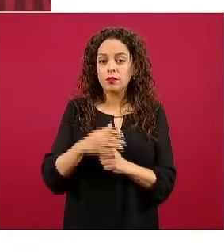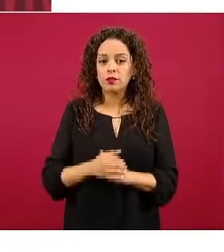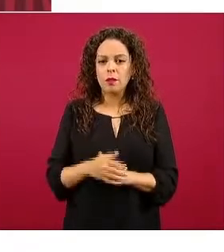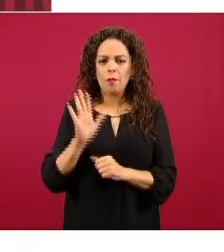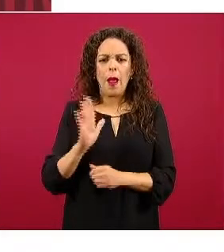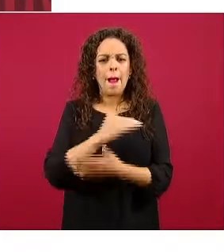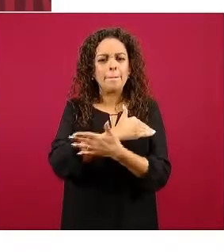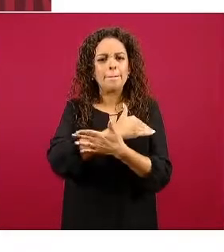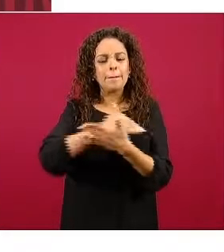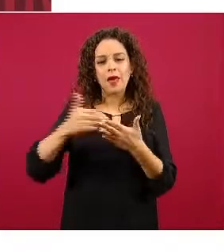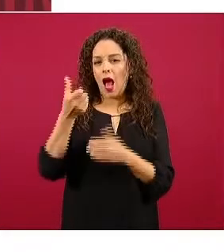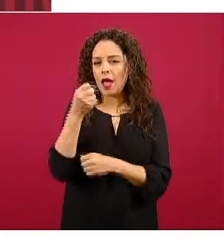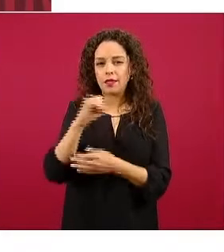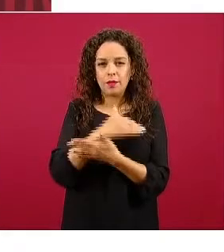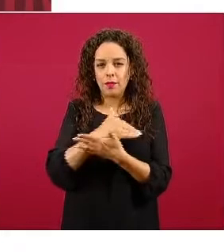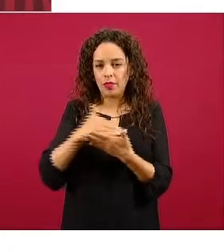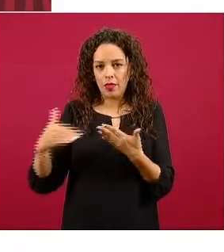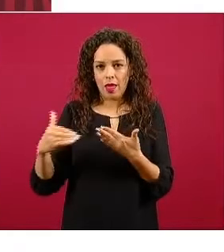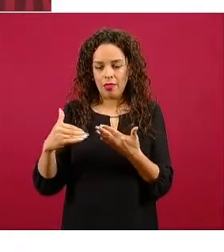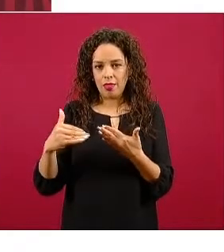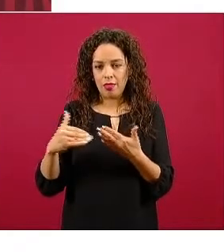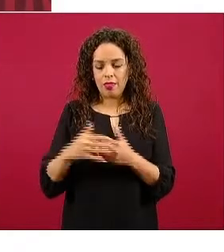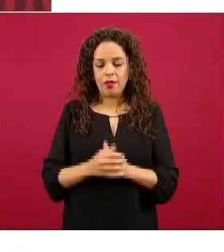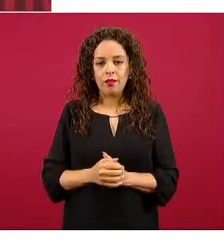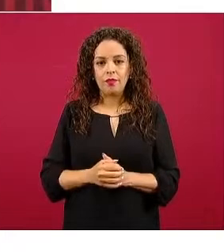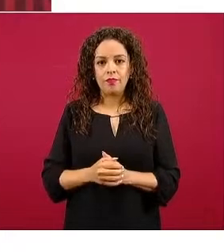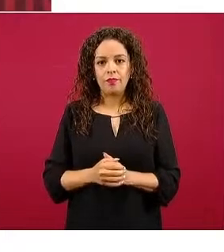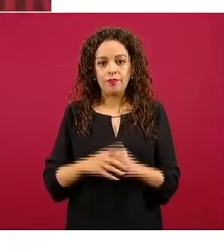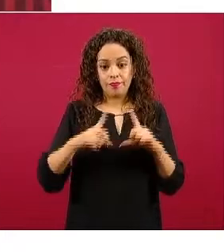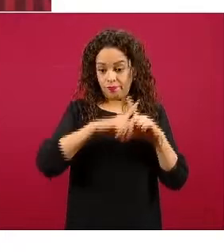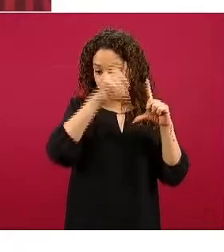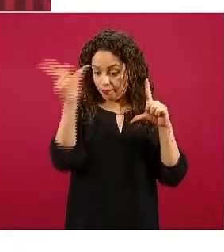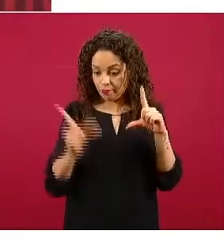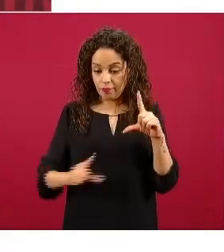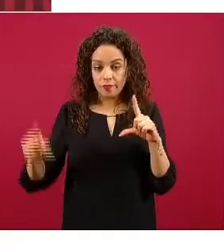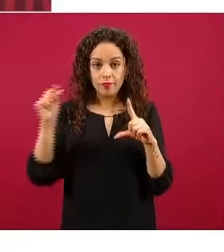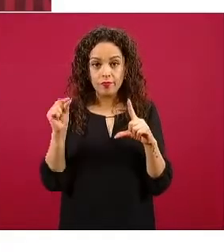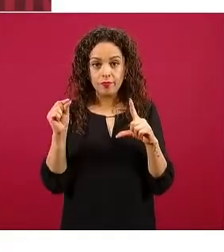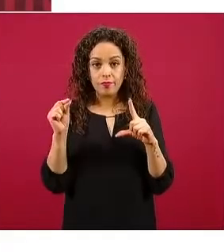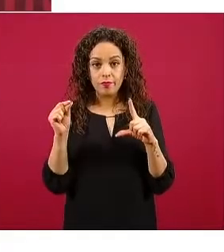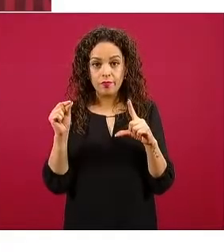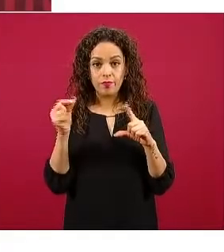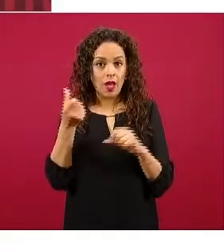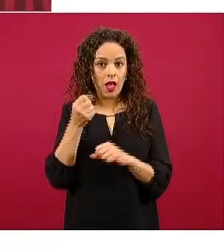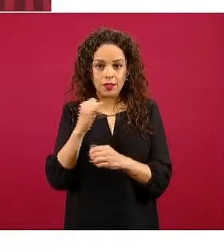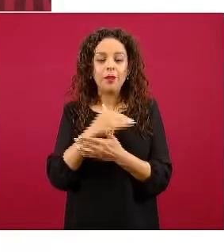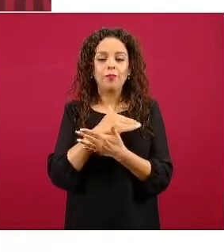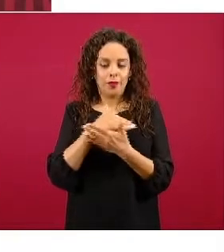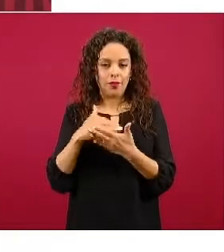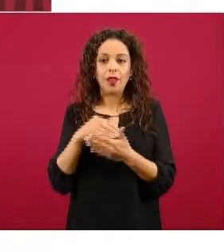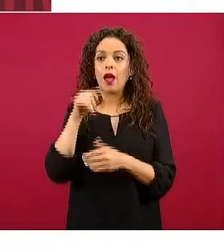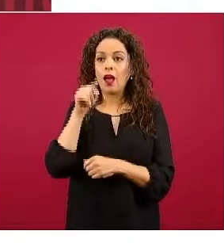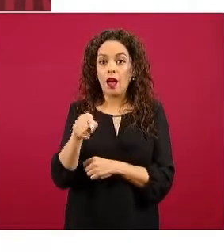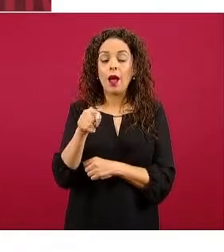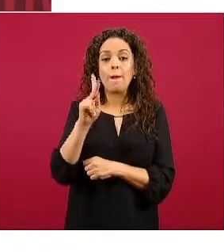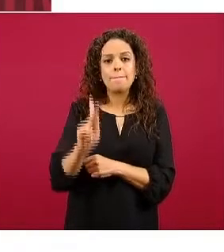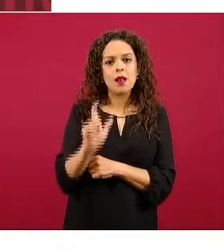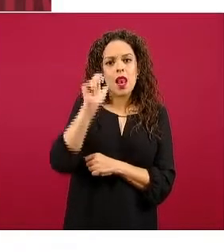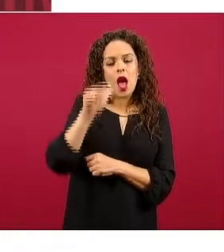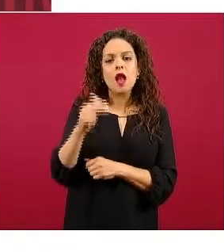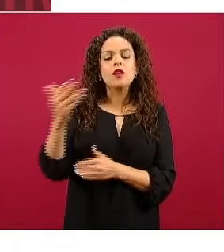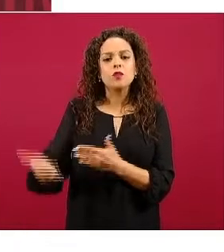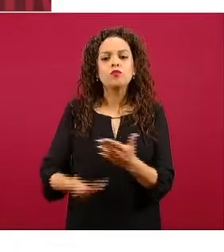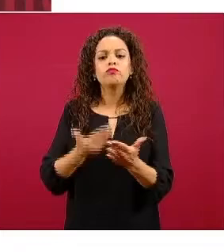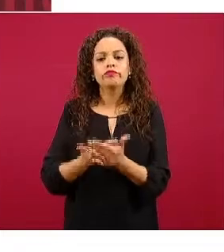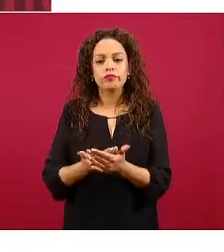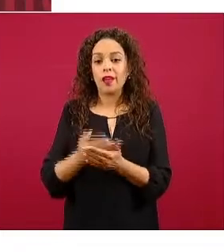mitad del país que han tomado el plan propuesto por